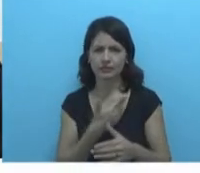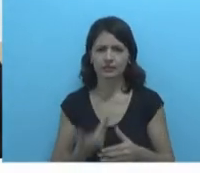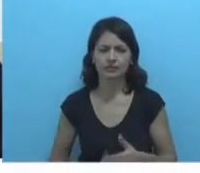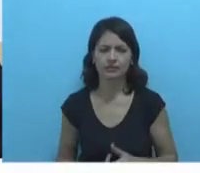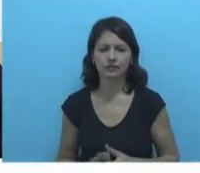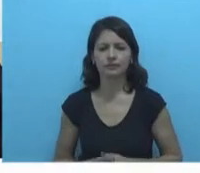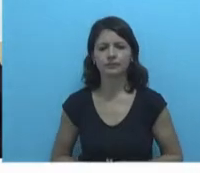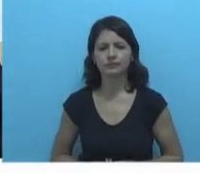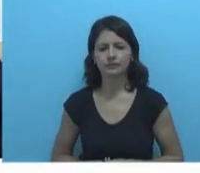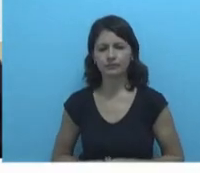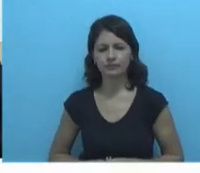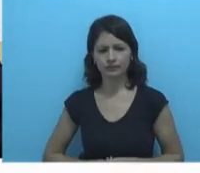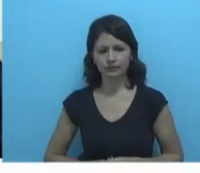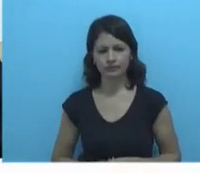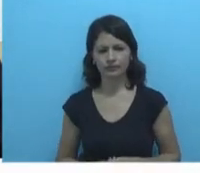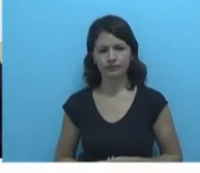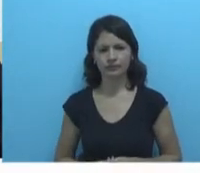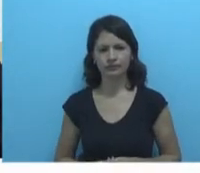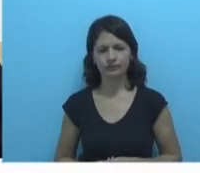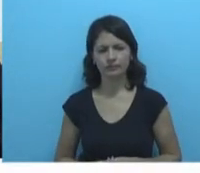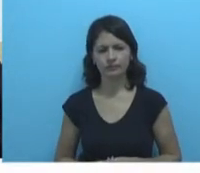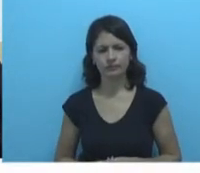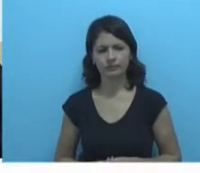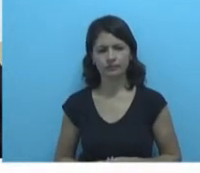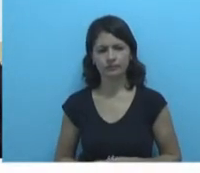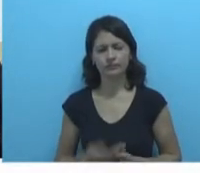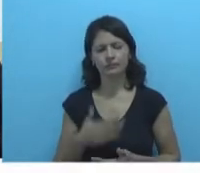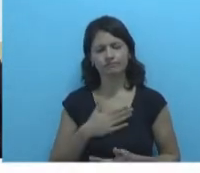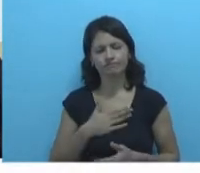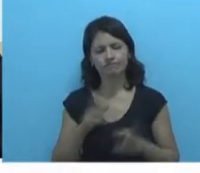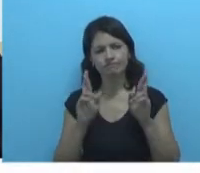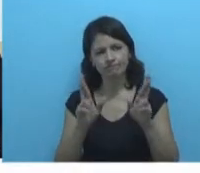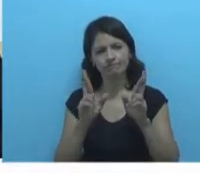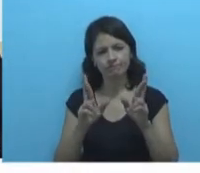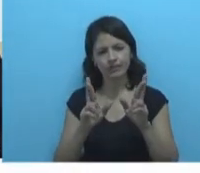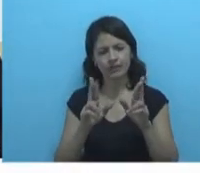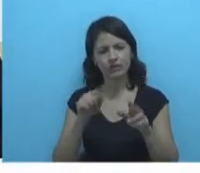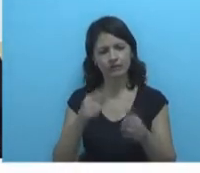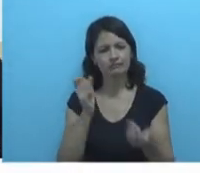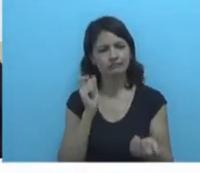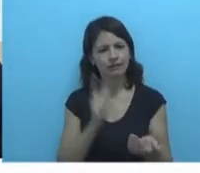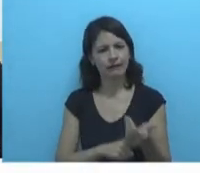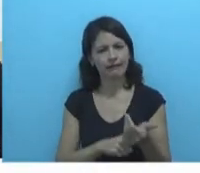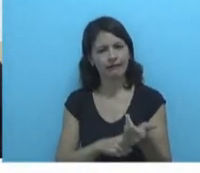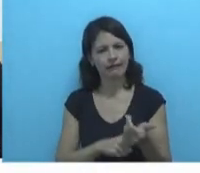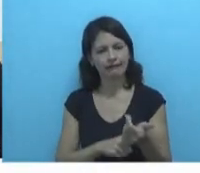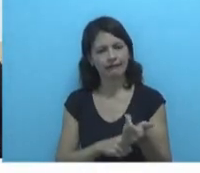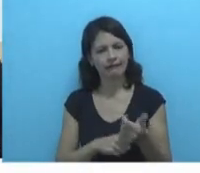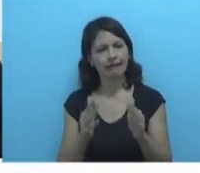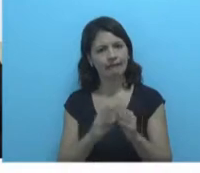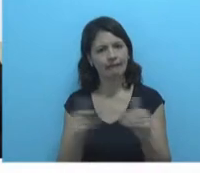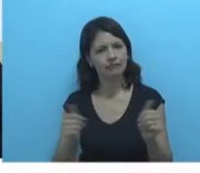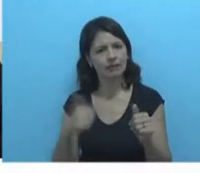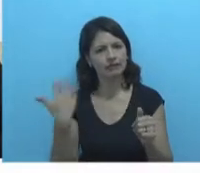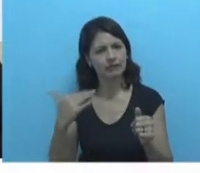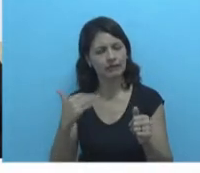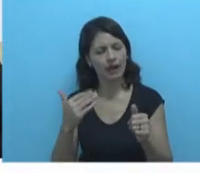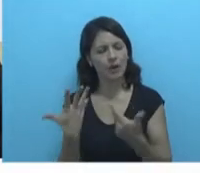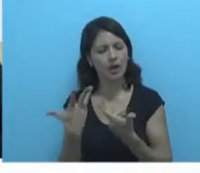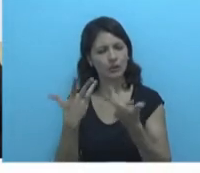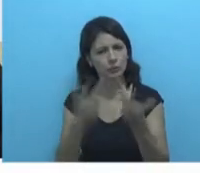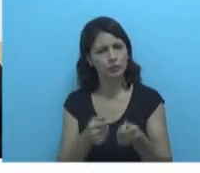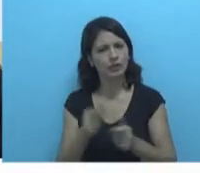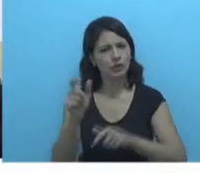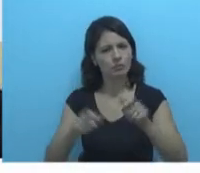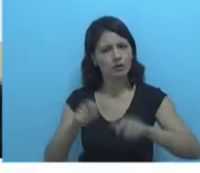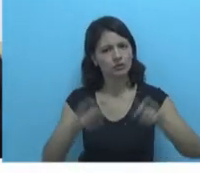presidente. Tengo el deseo y la expectativa de que estas medidas se corrijan en beneficio de todos los argentinos,